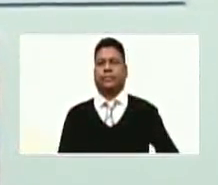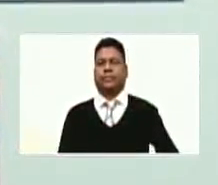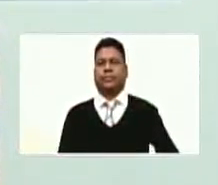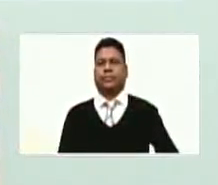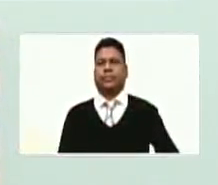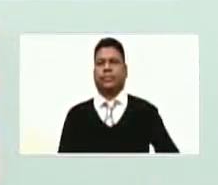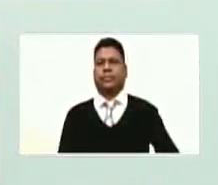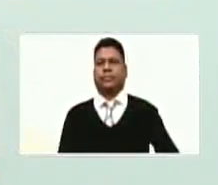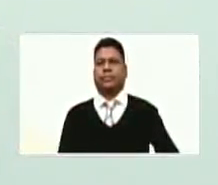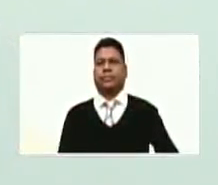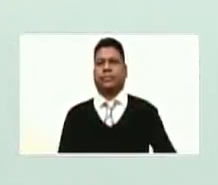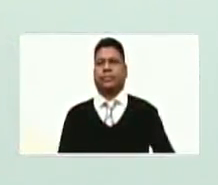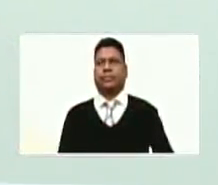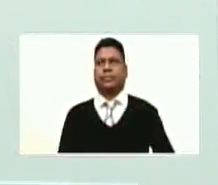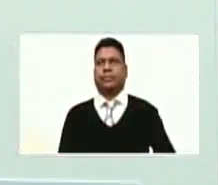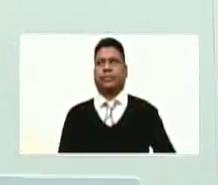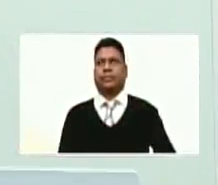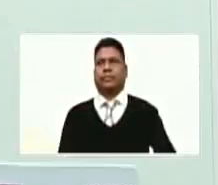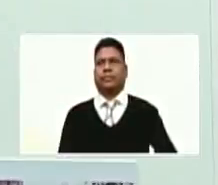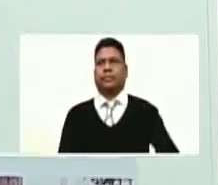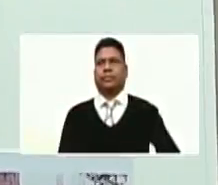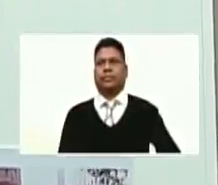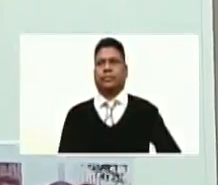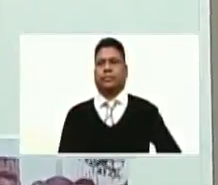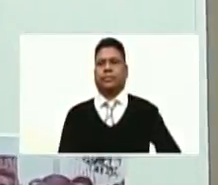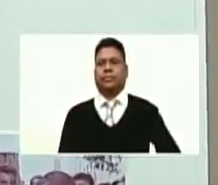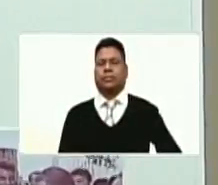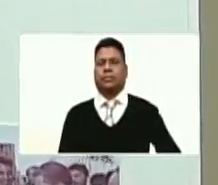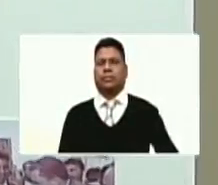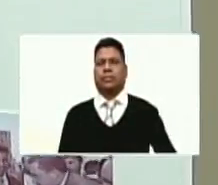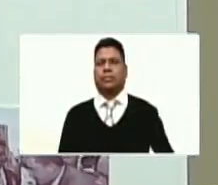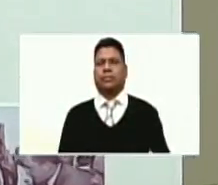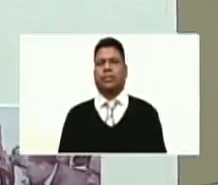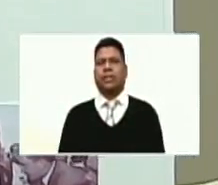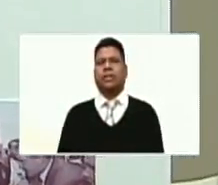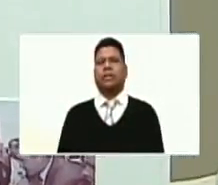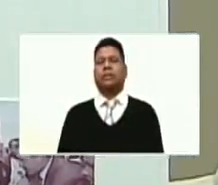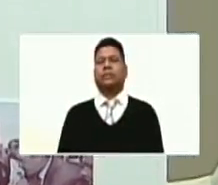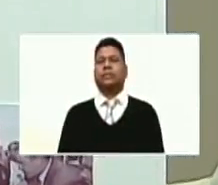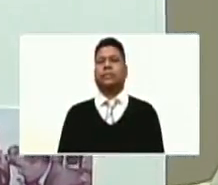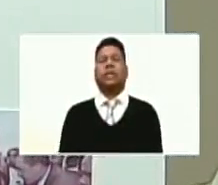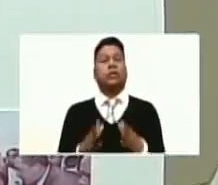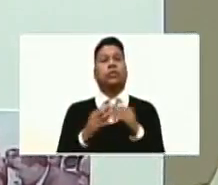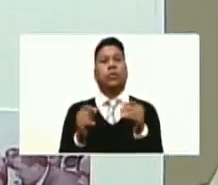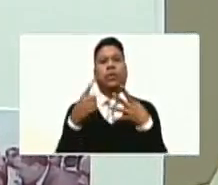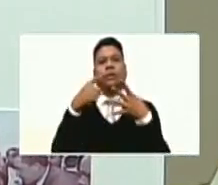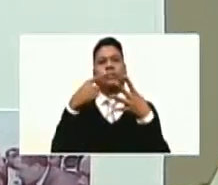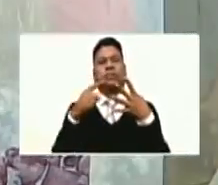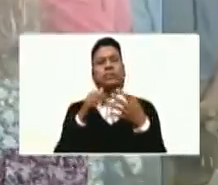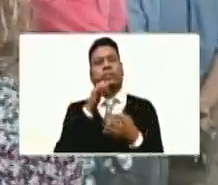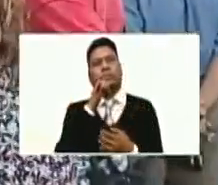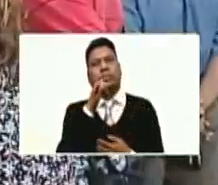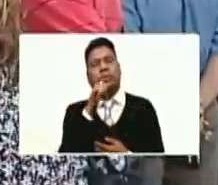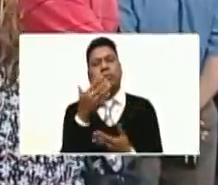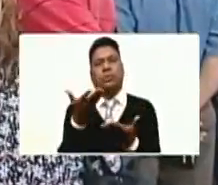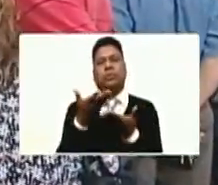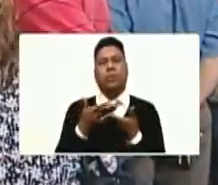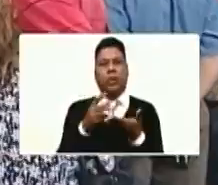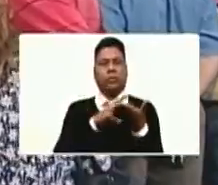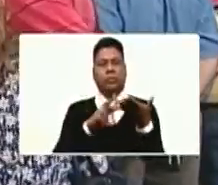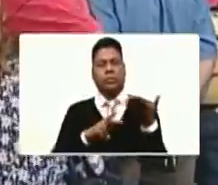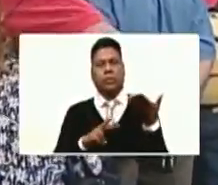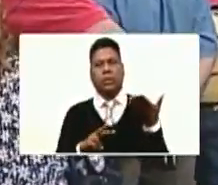Venezuela es imperiosa, es difícil. Sin embargo, y a pesar de las múltiples lecturas que desde el punto de vista histórico puedan